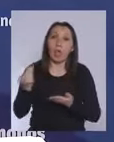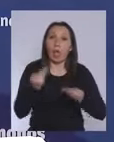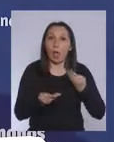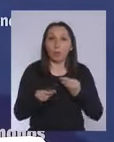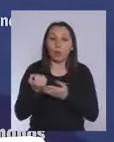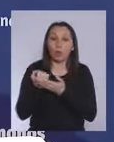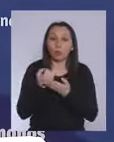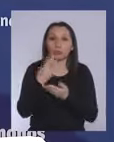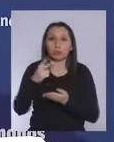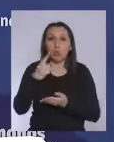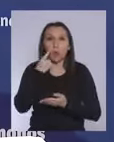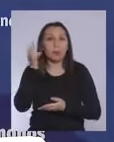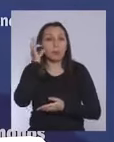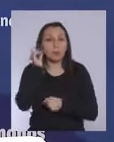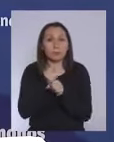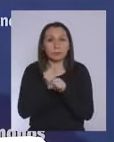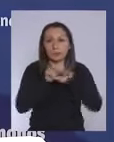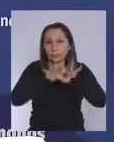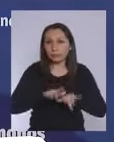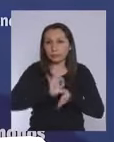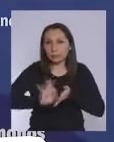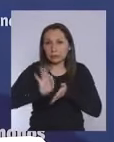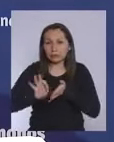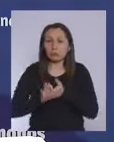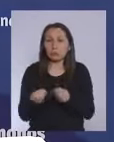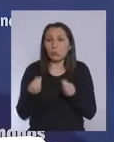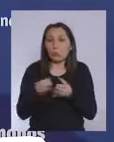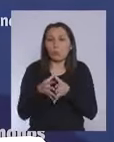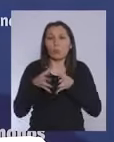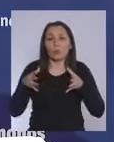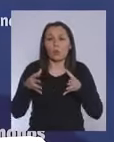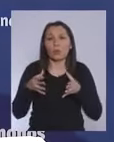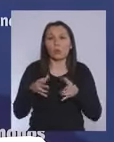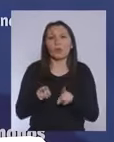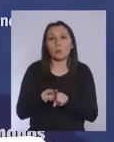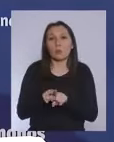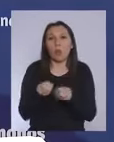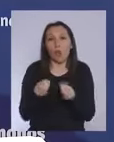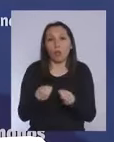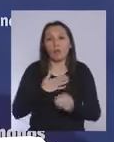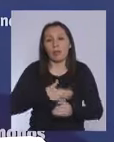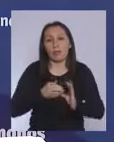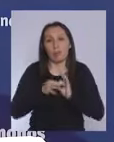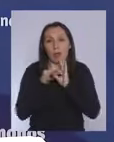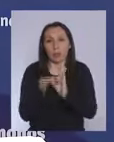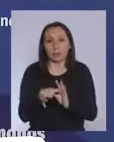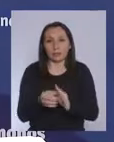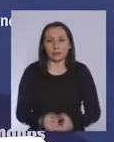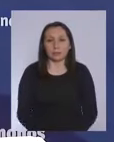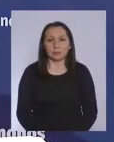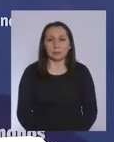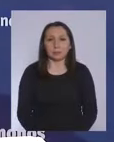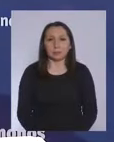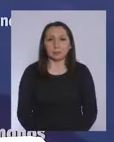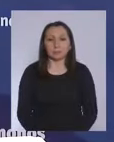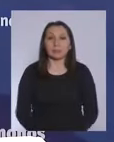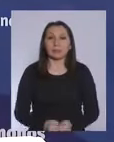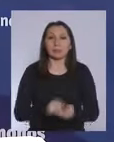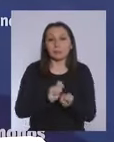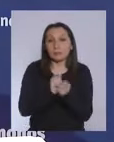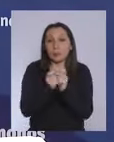ellas es invaluable y obviamente que quiero agradecerles la